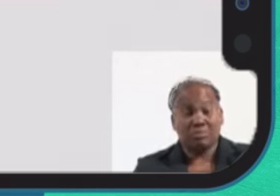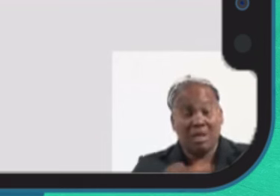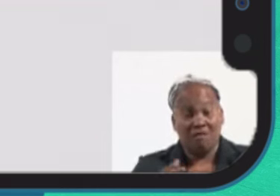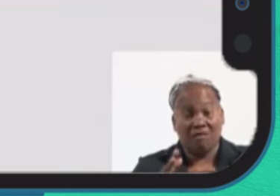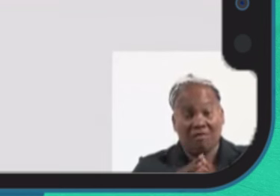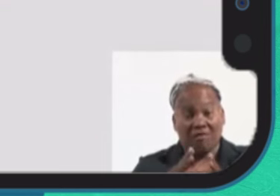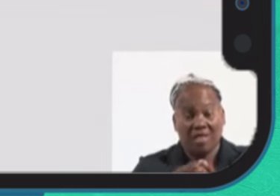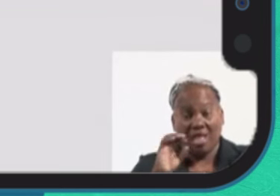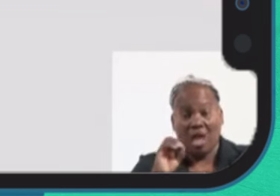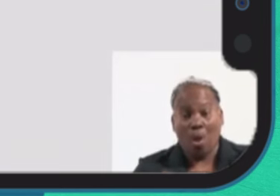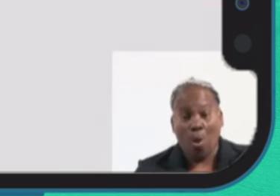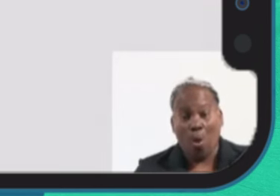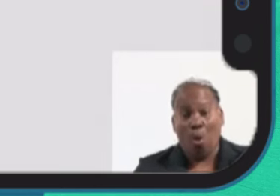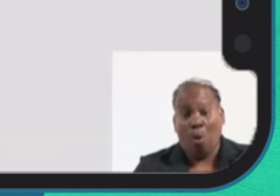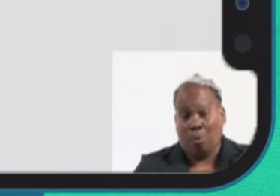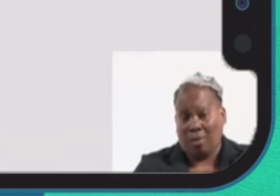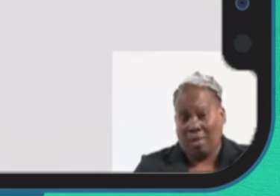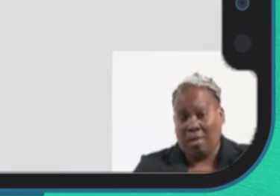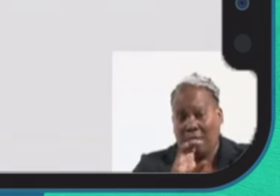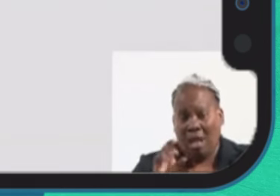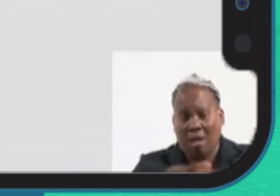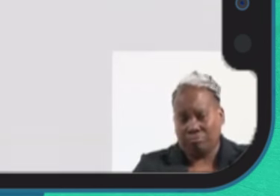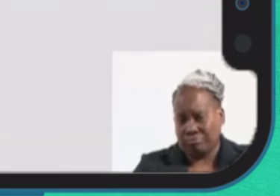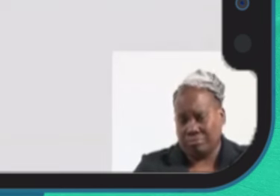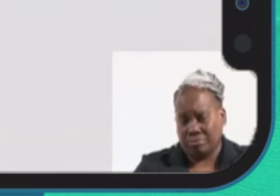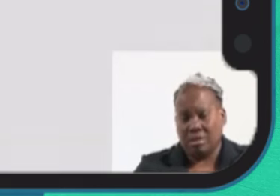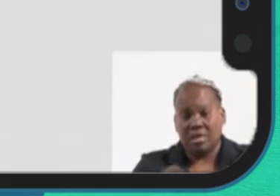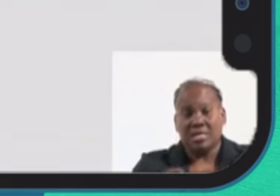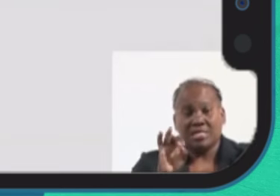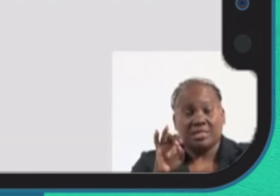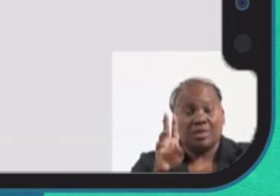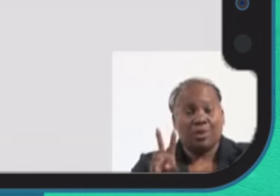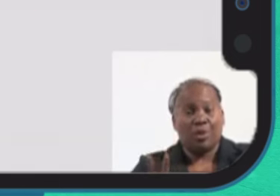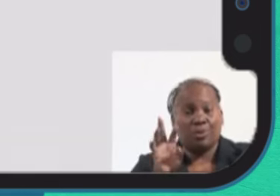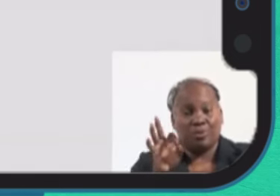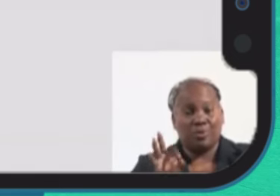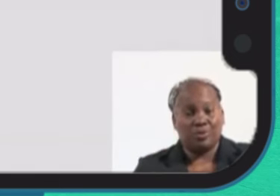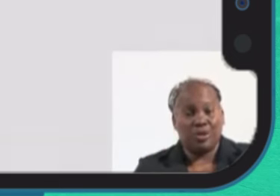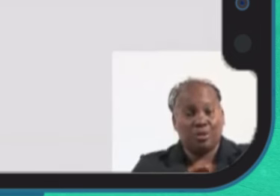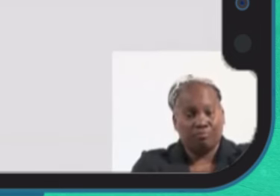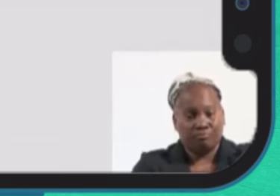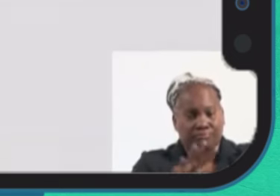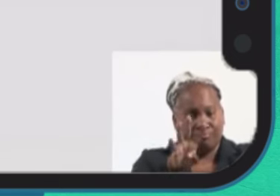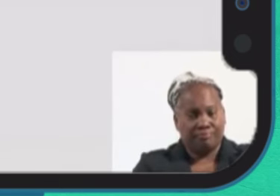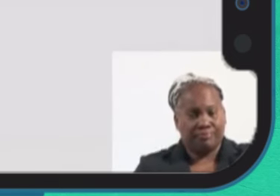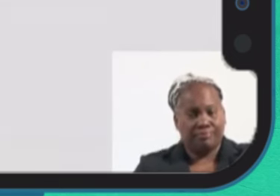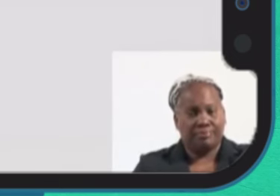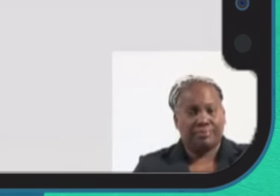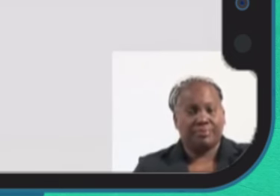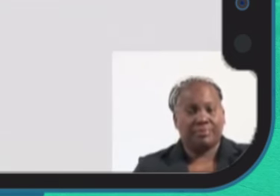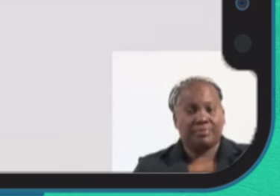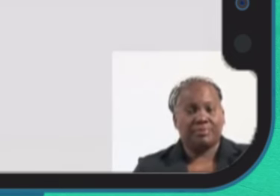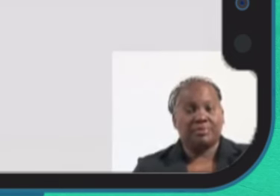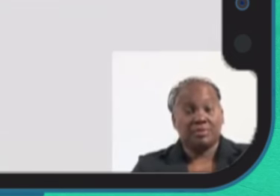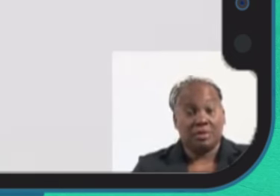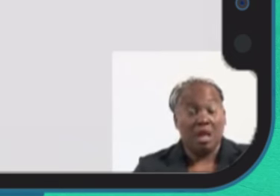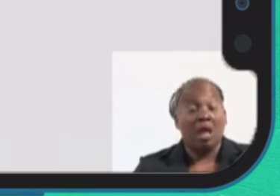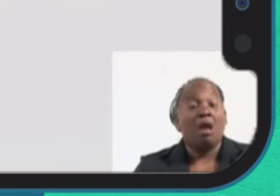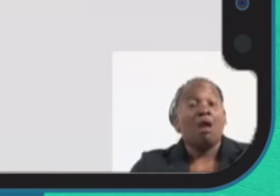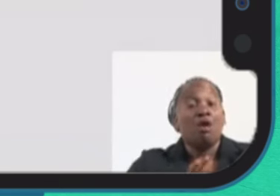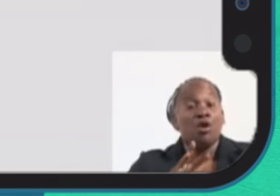o en establecimientos, etcétera, el 72% recibe estas penas. En el robo con violencia,